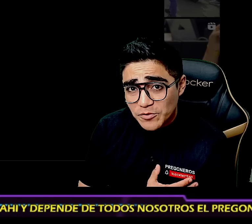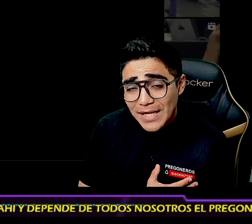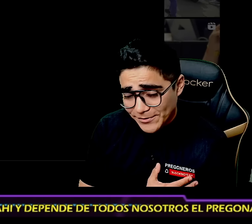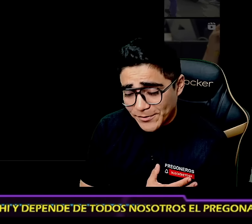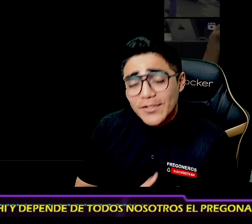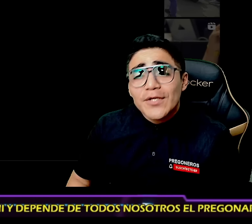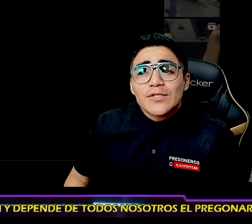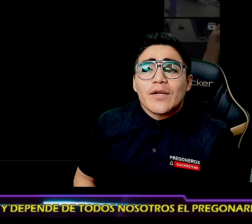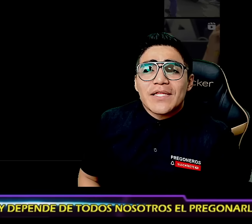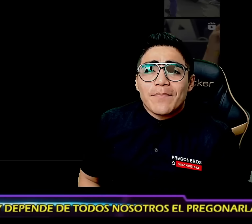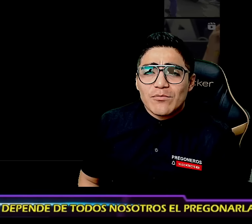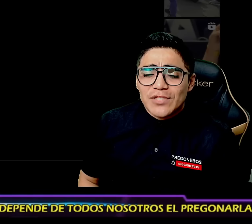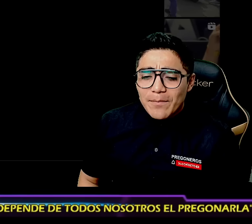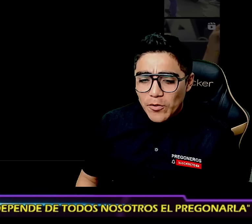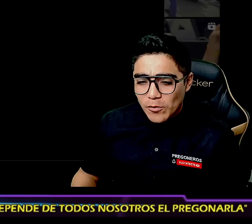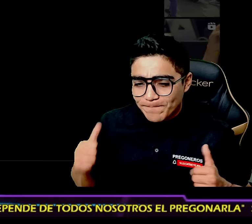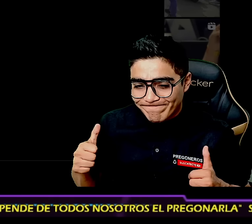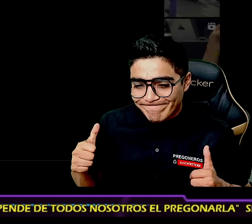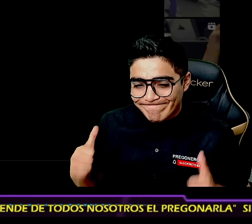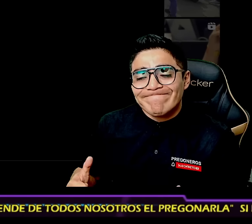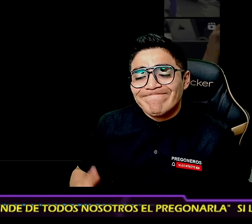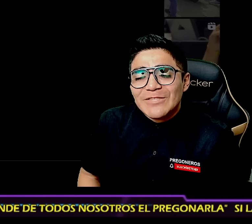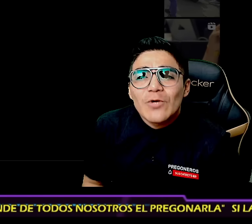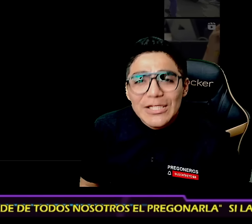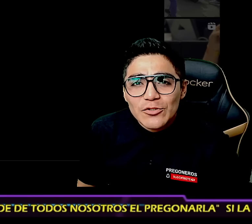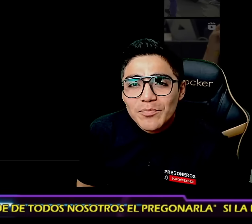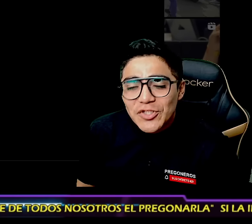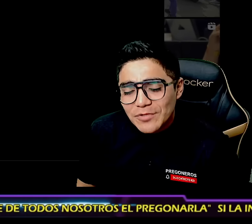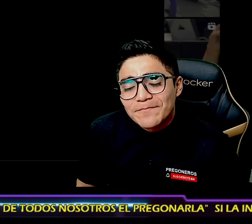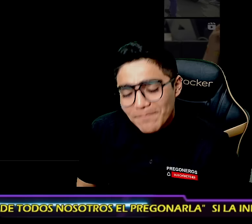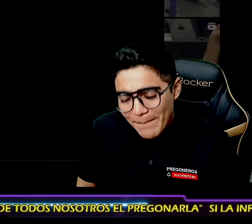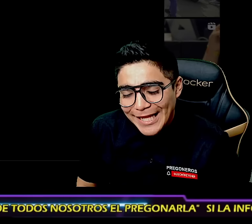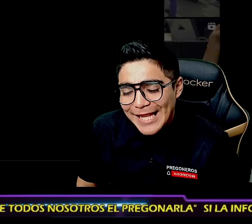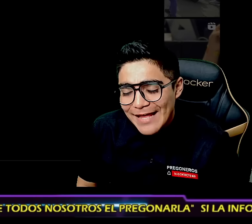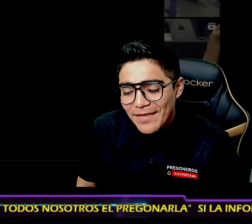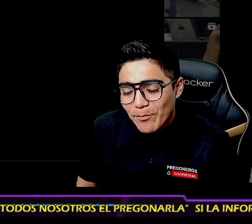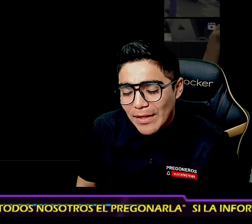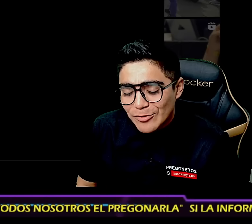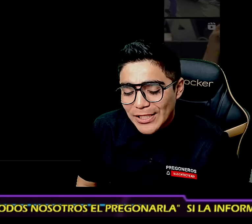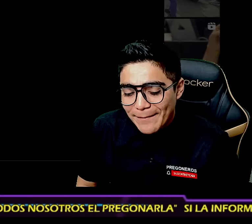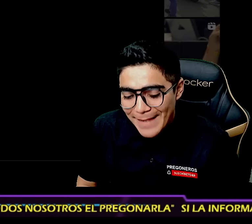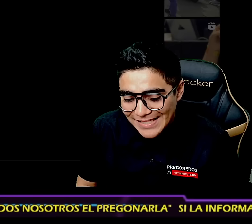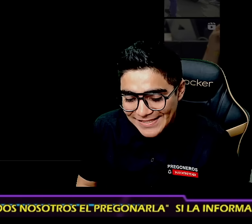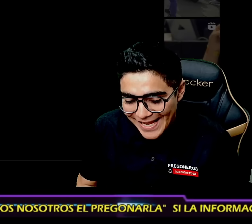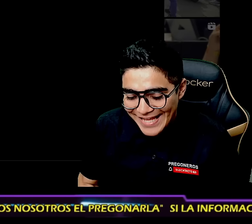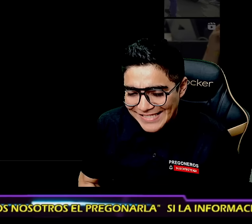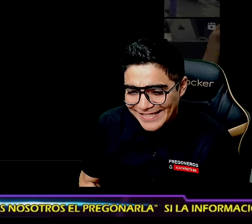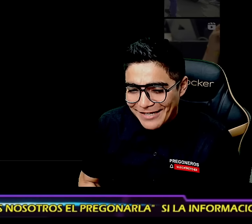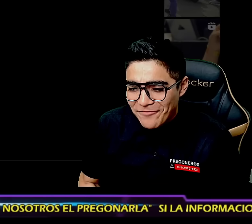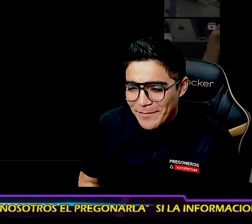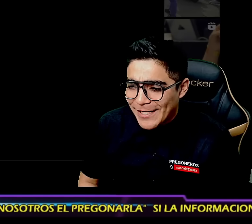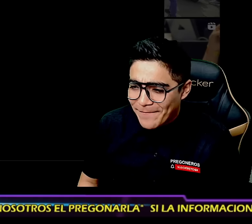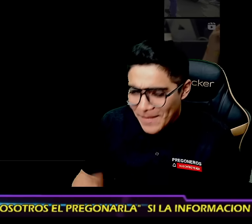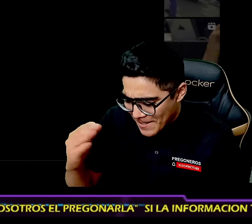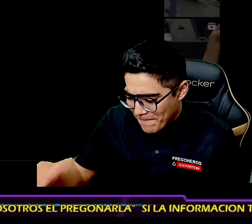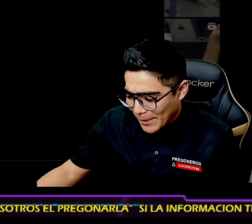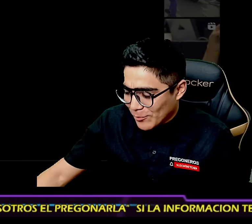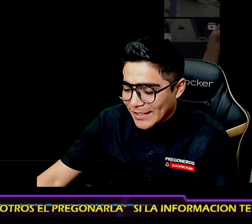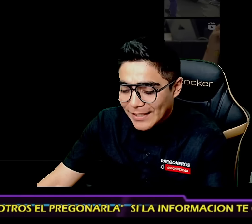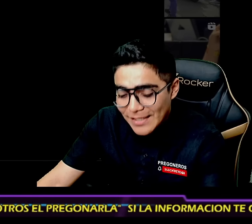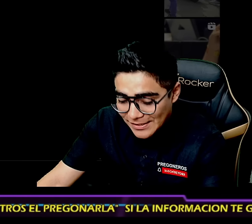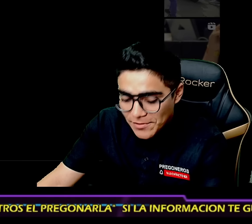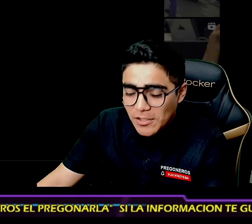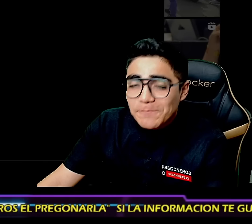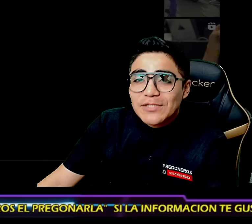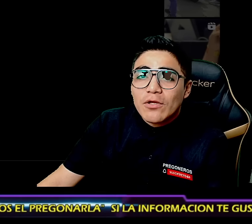tiempo y por tu espacio. Solamente pedimos el apoyo o la suscripción para que cada día podamos ser más en esta gran familia.